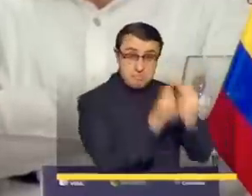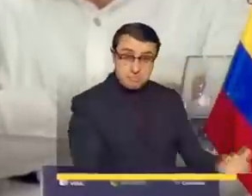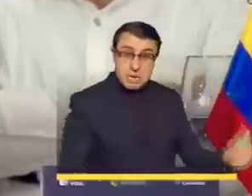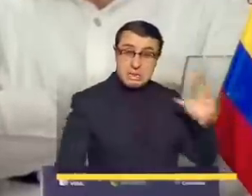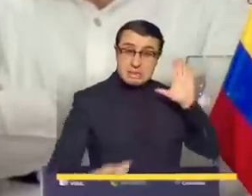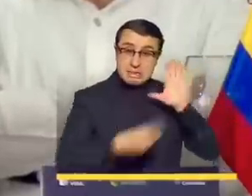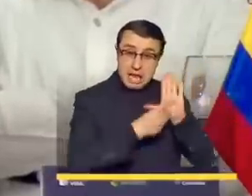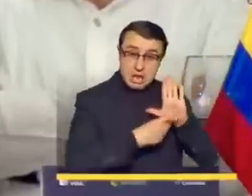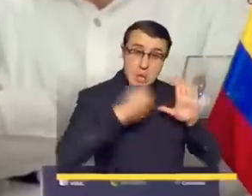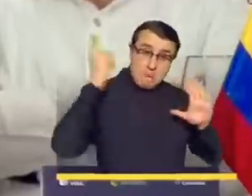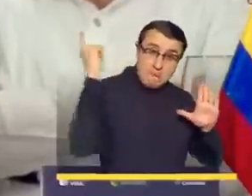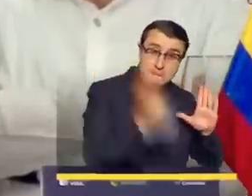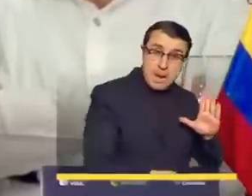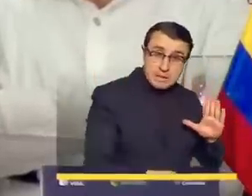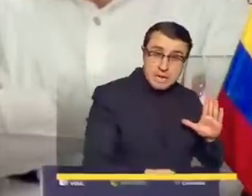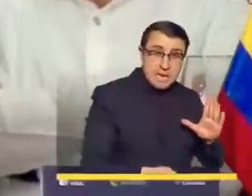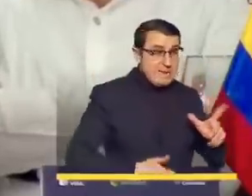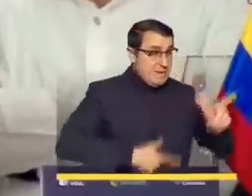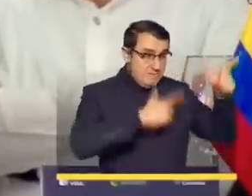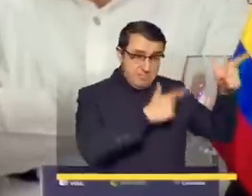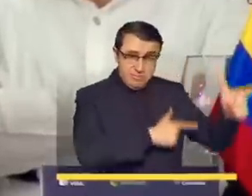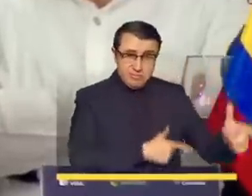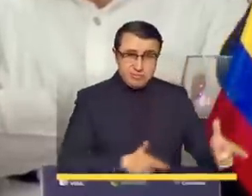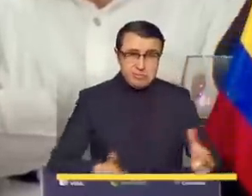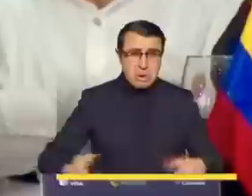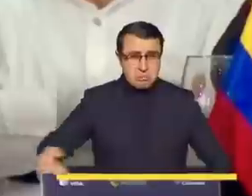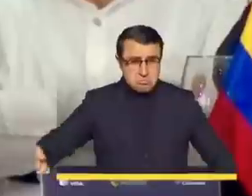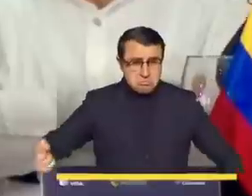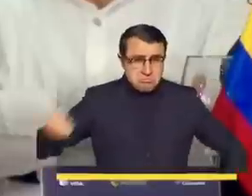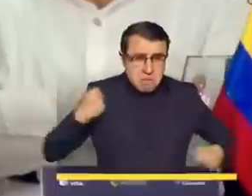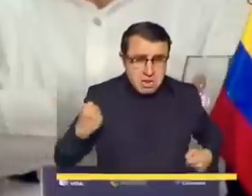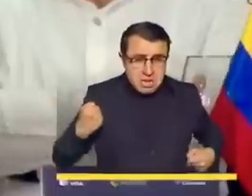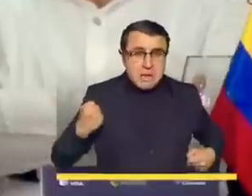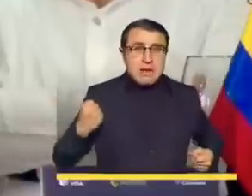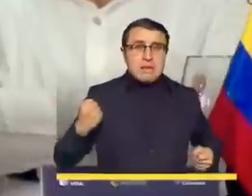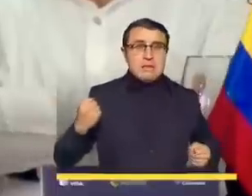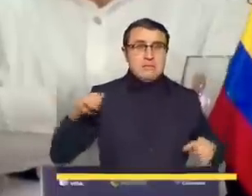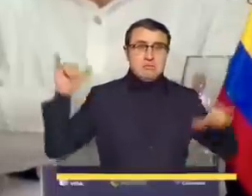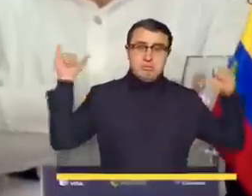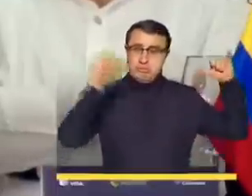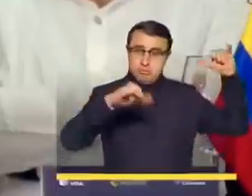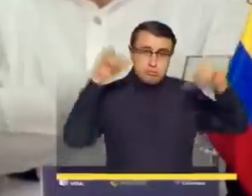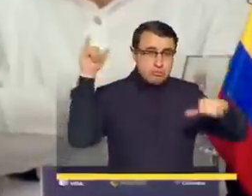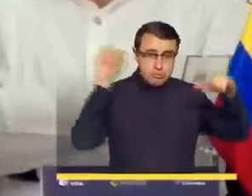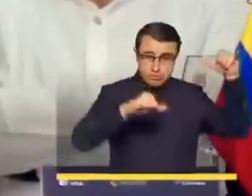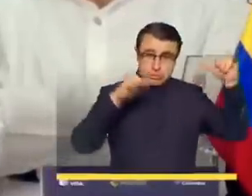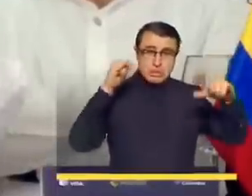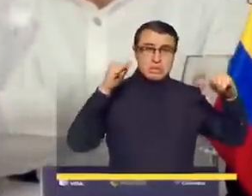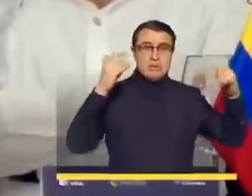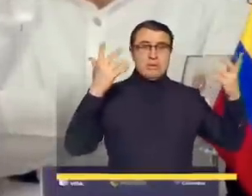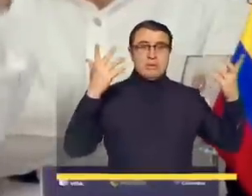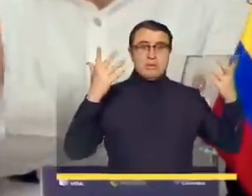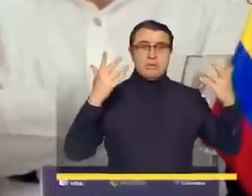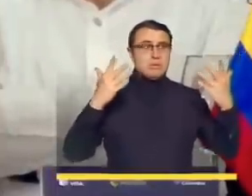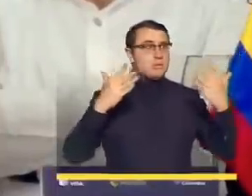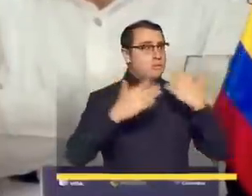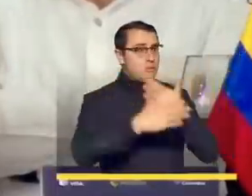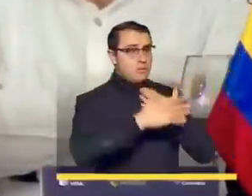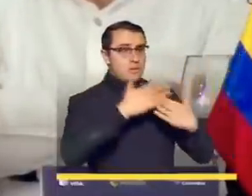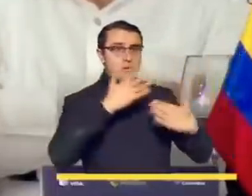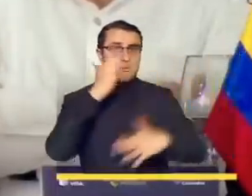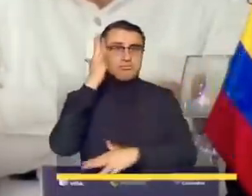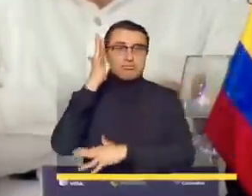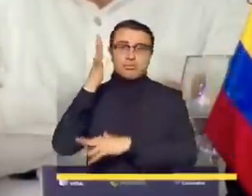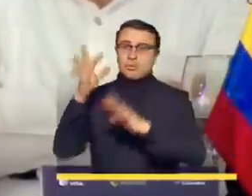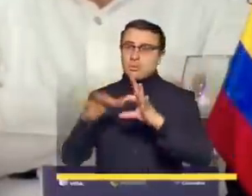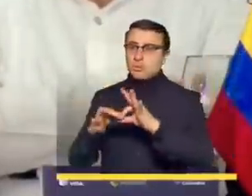por decreto, usando los fusiles, los militares, las naves. Nos invitan a una conferencia en la